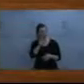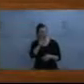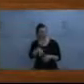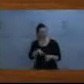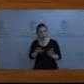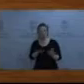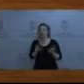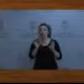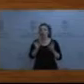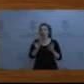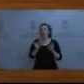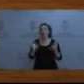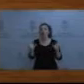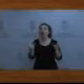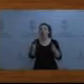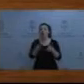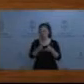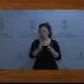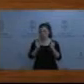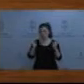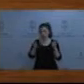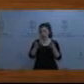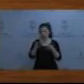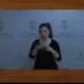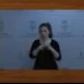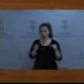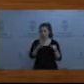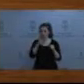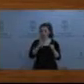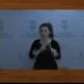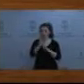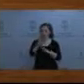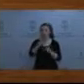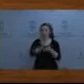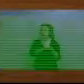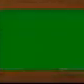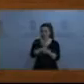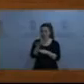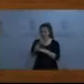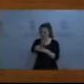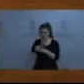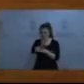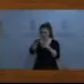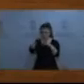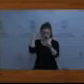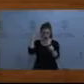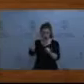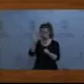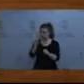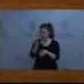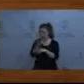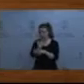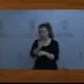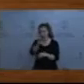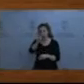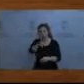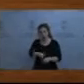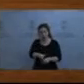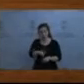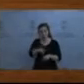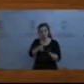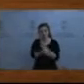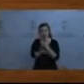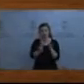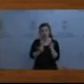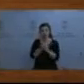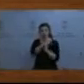en el Consejo Asturiano de Cooperación al Desarrollo se presentó un borrador de un protocolo. Curiosamente, hoy es el último